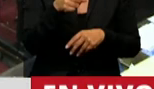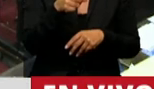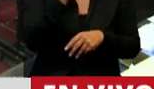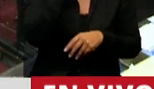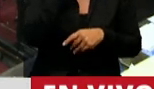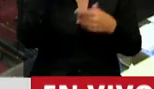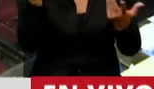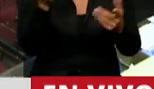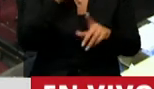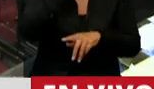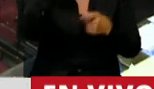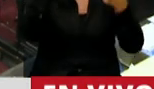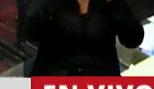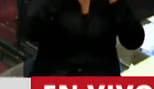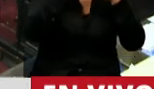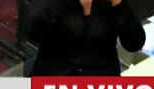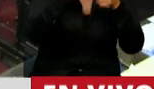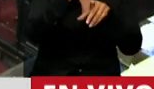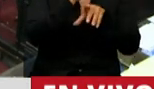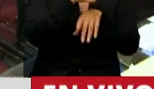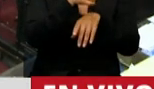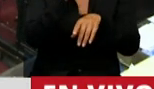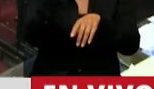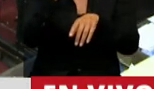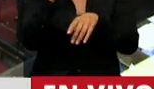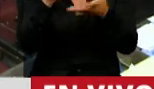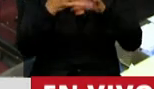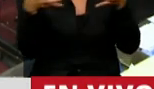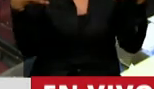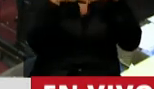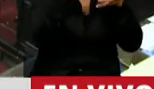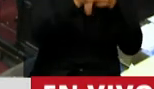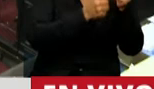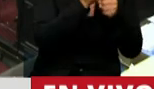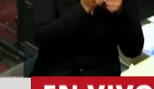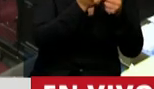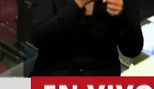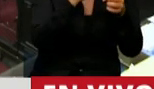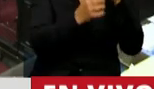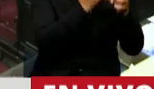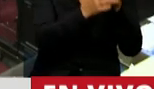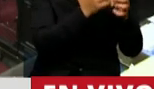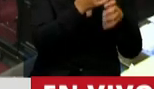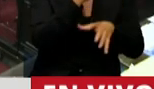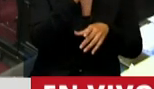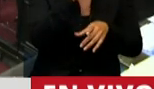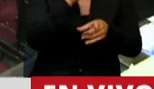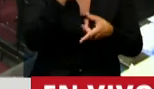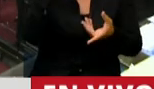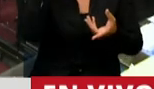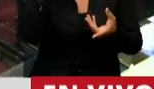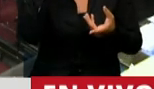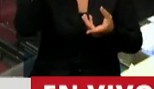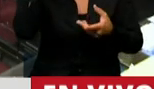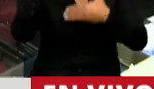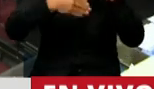por ejemplo, las sociedades simplificadas o el ecosistema emprendedor también se ponían en cuestión. Pensar un programa de